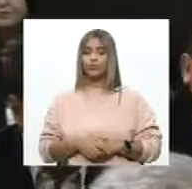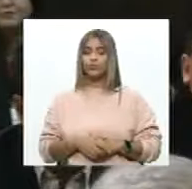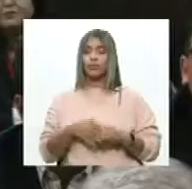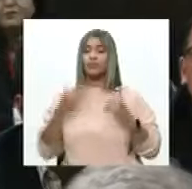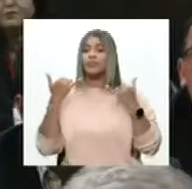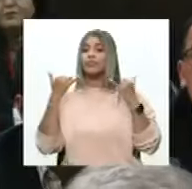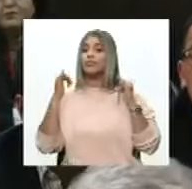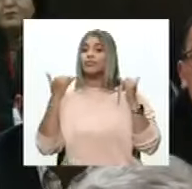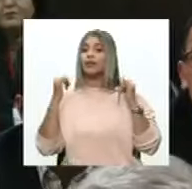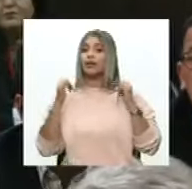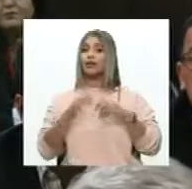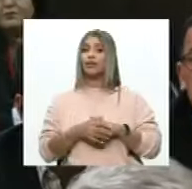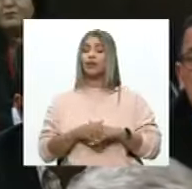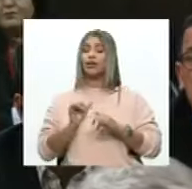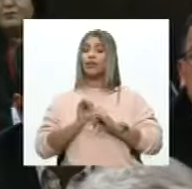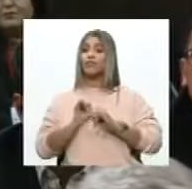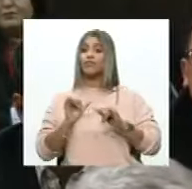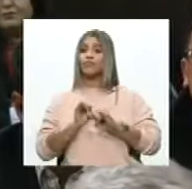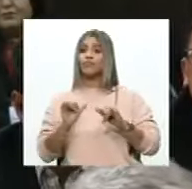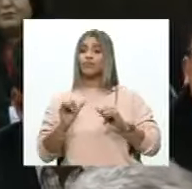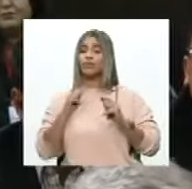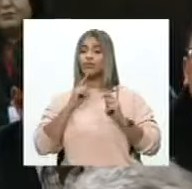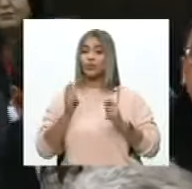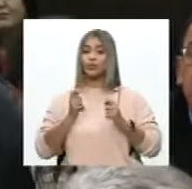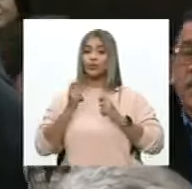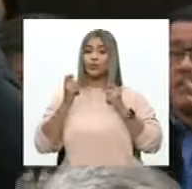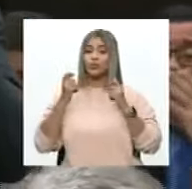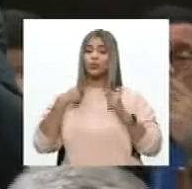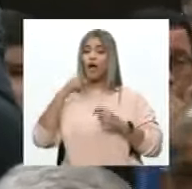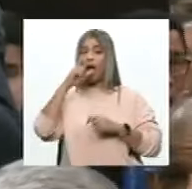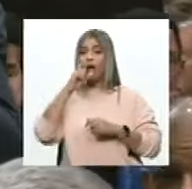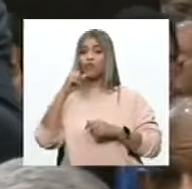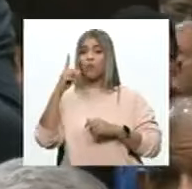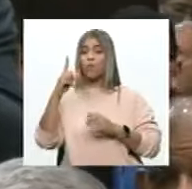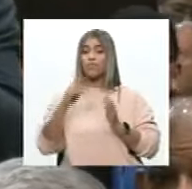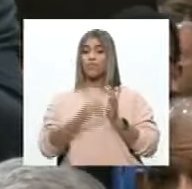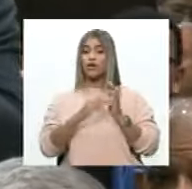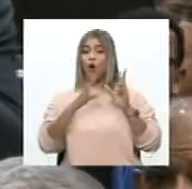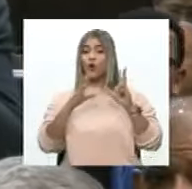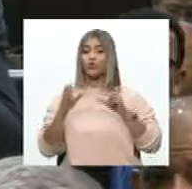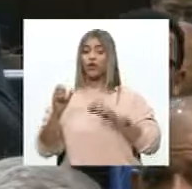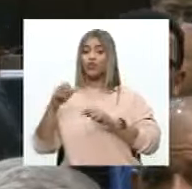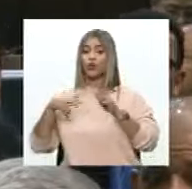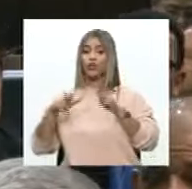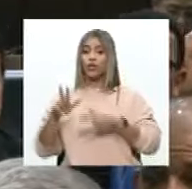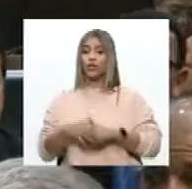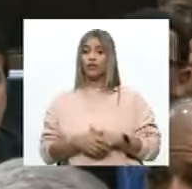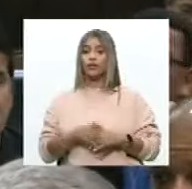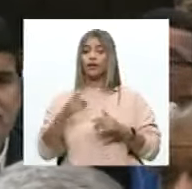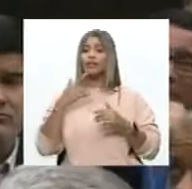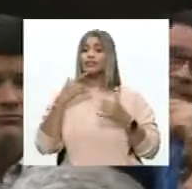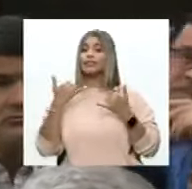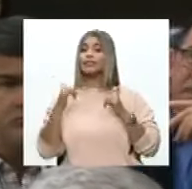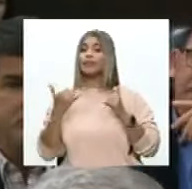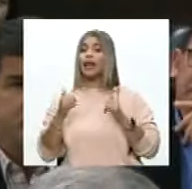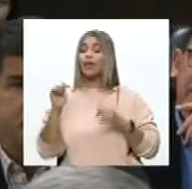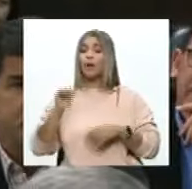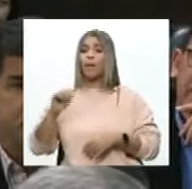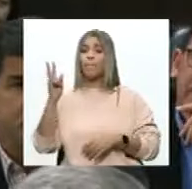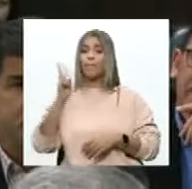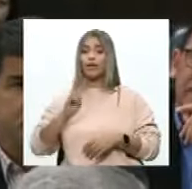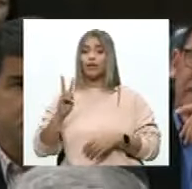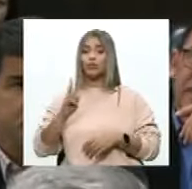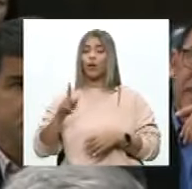conmemoración a la finalización de la campaña admirable en 1813, se celebra en Venezuela el Día